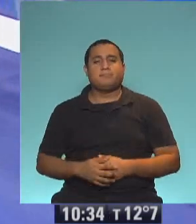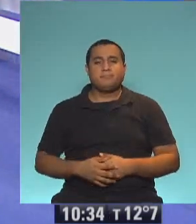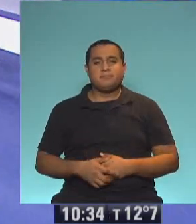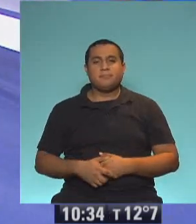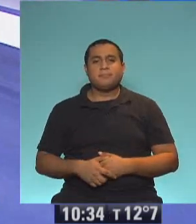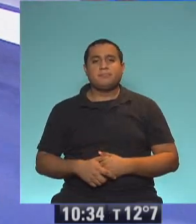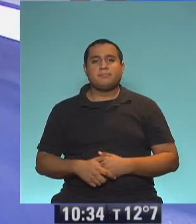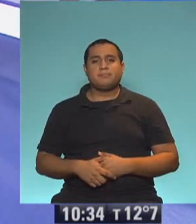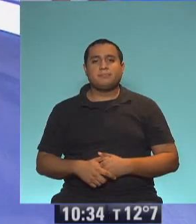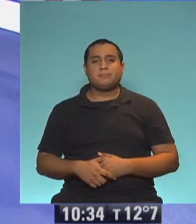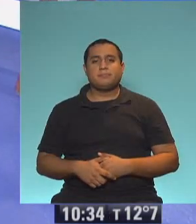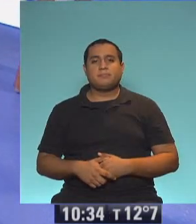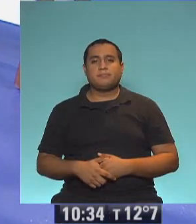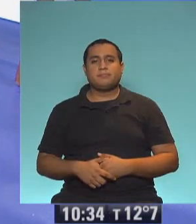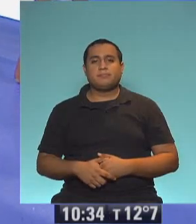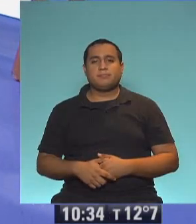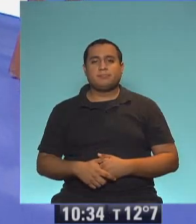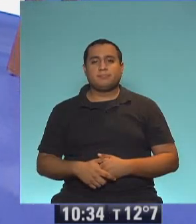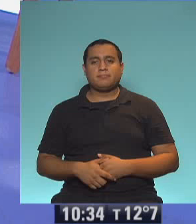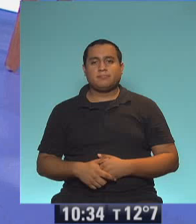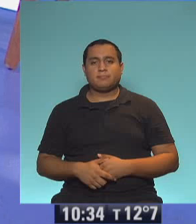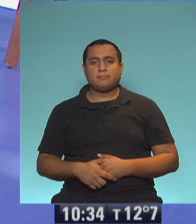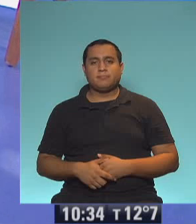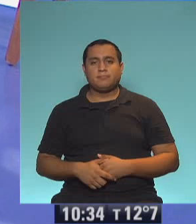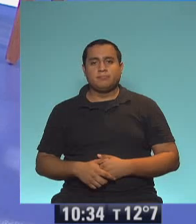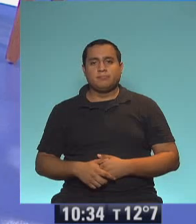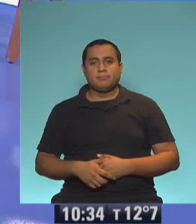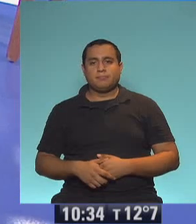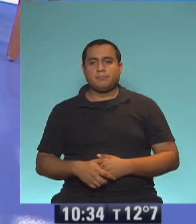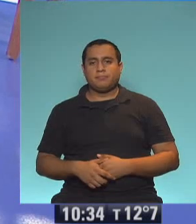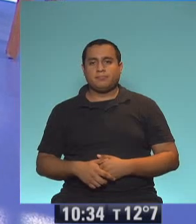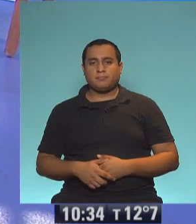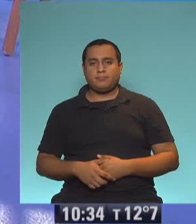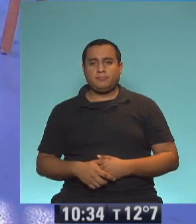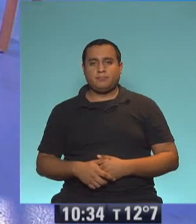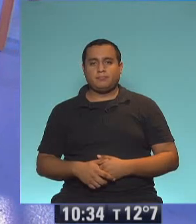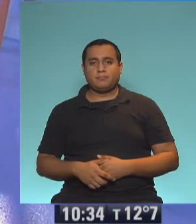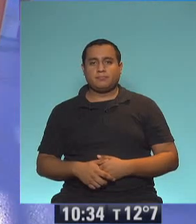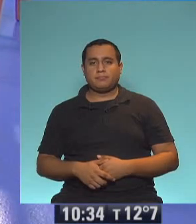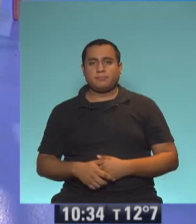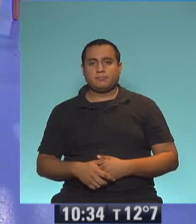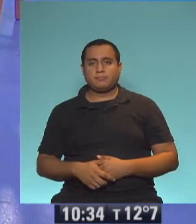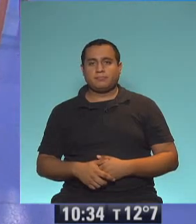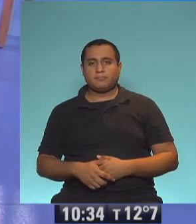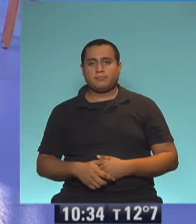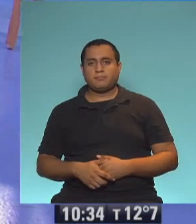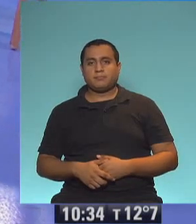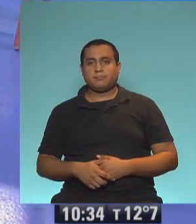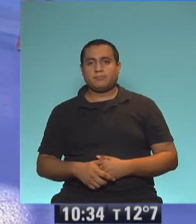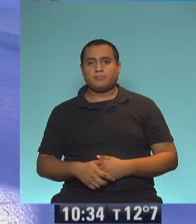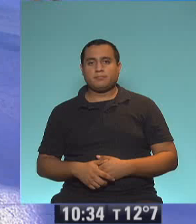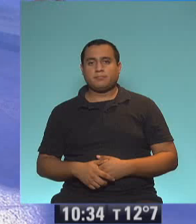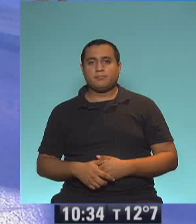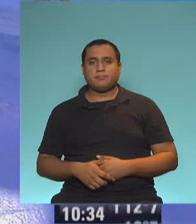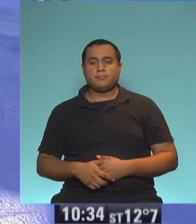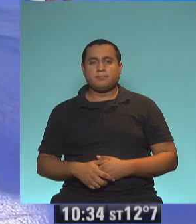Ahí. Ahí está. Hacemos una eso. Fila. Bien, una fila. Ahí perfecto. Está. Puede perfecto. Ser el control de la nave. Sí. Ahí